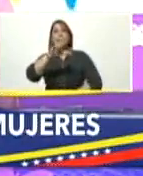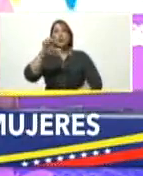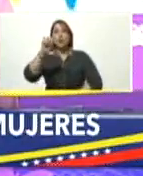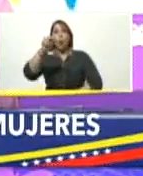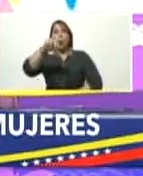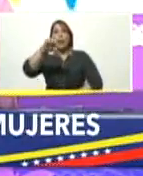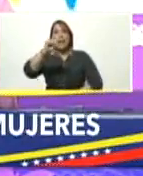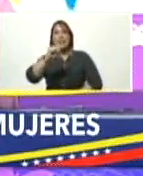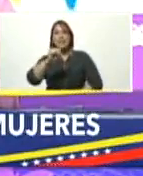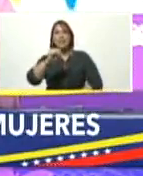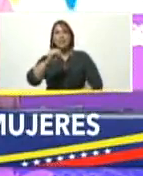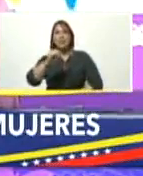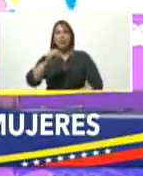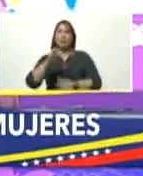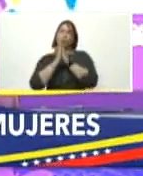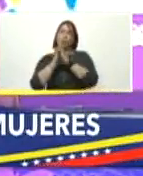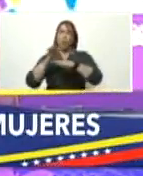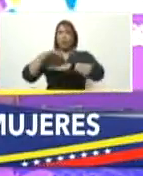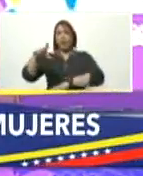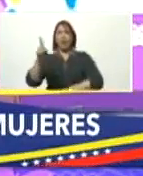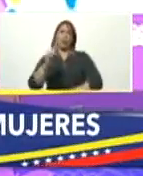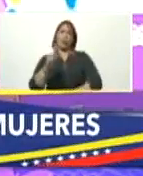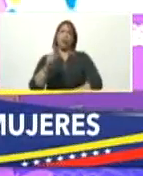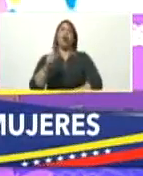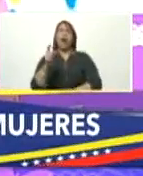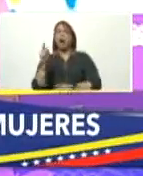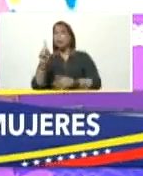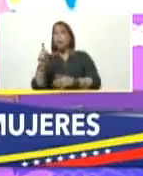la corregidera.